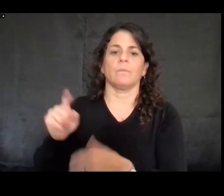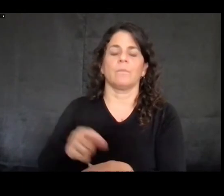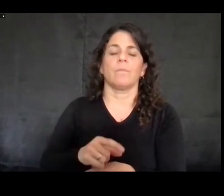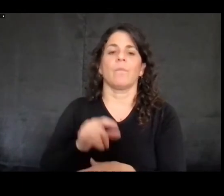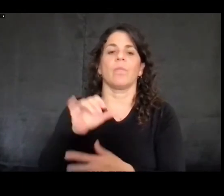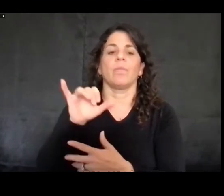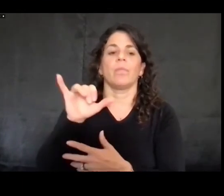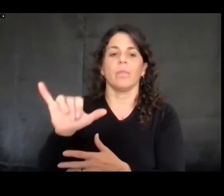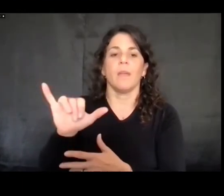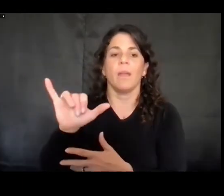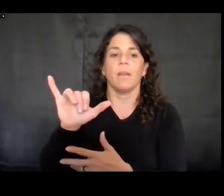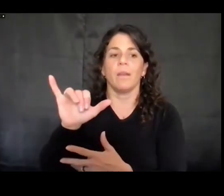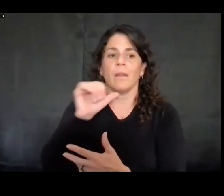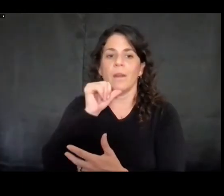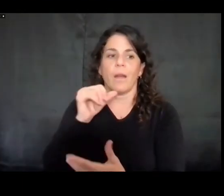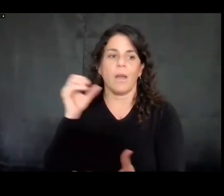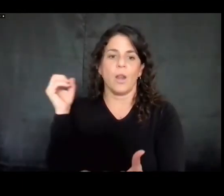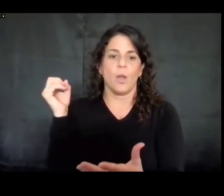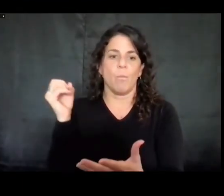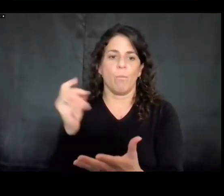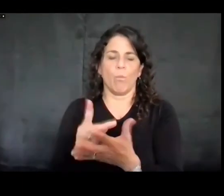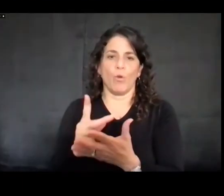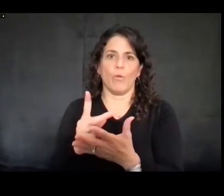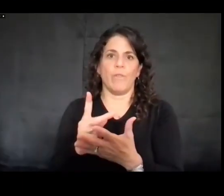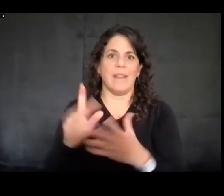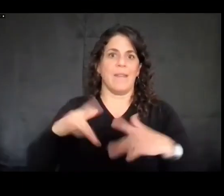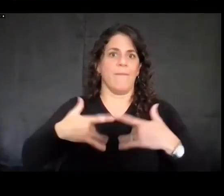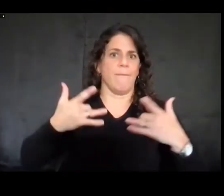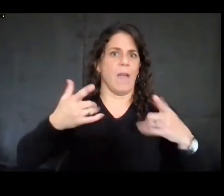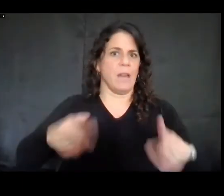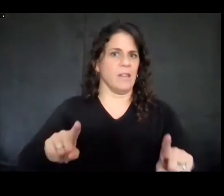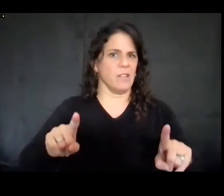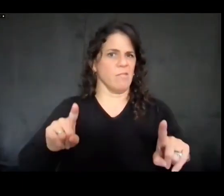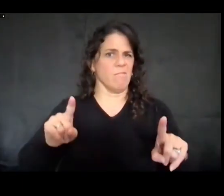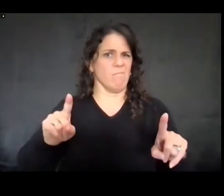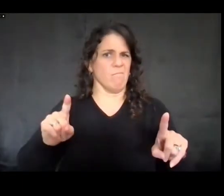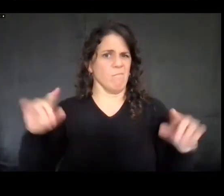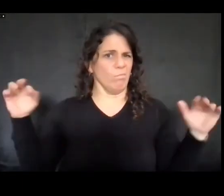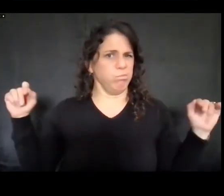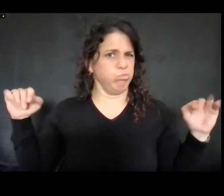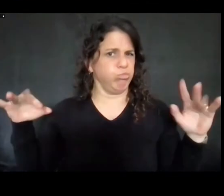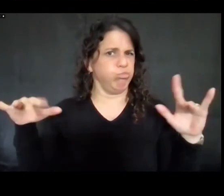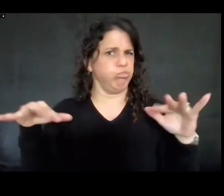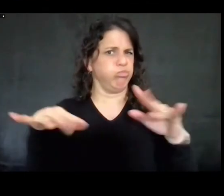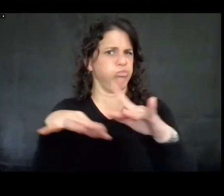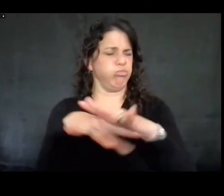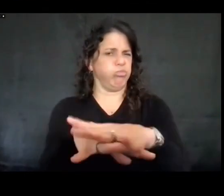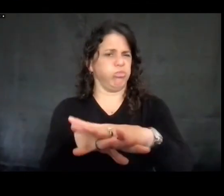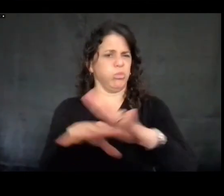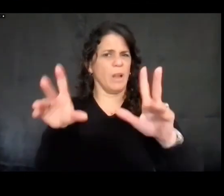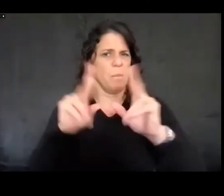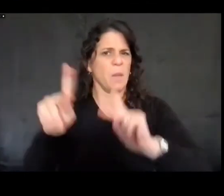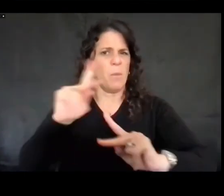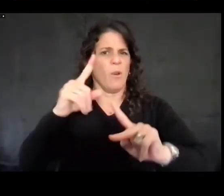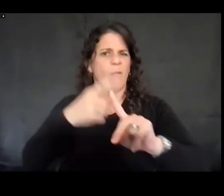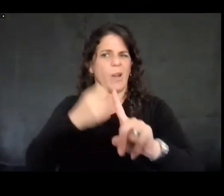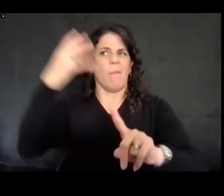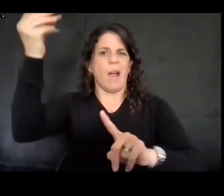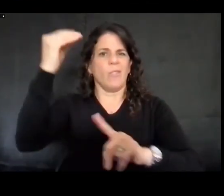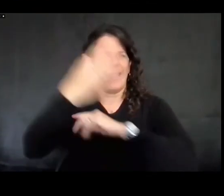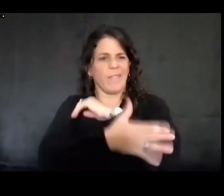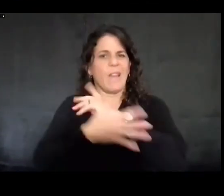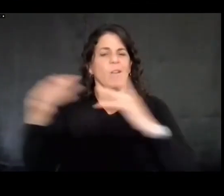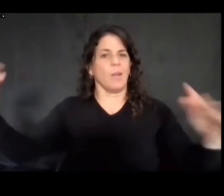y cómo qué es un evento que va a invitar muchísima gente fuerza del